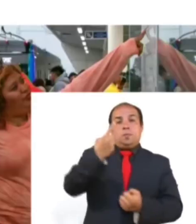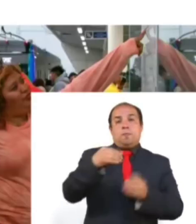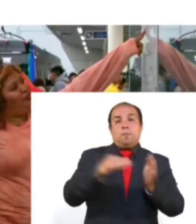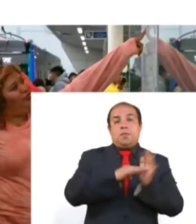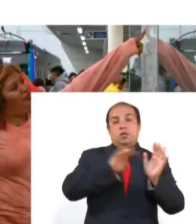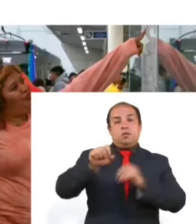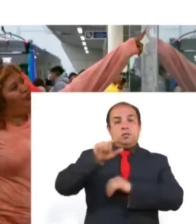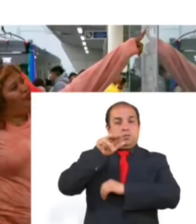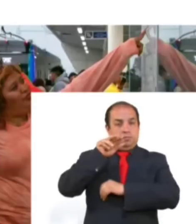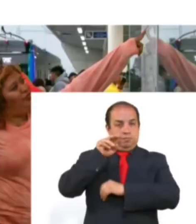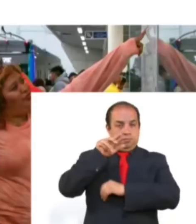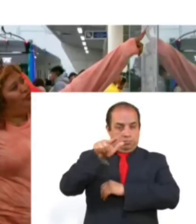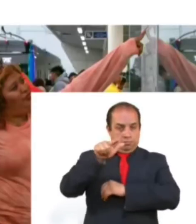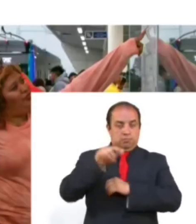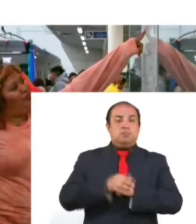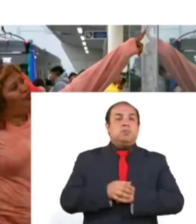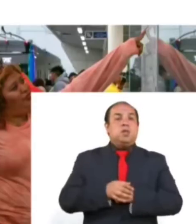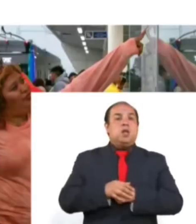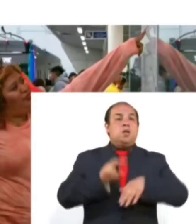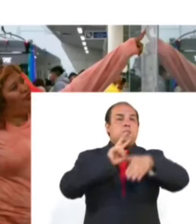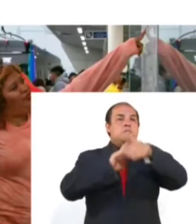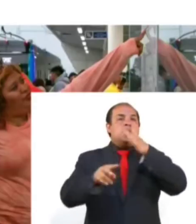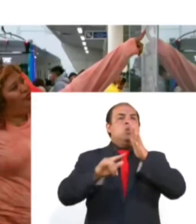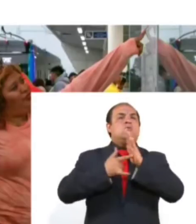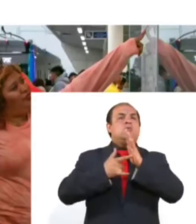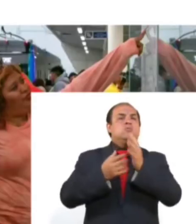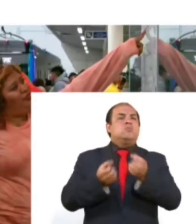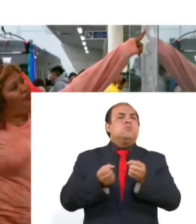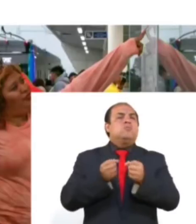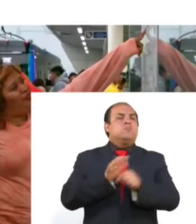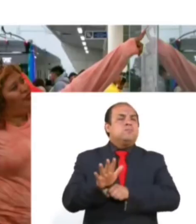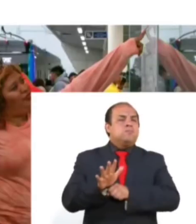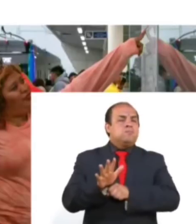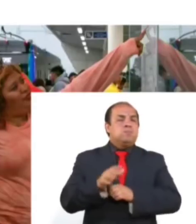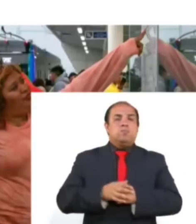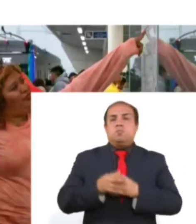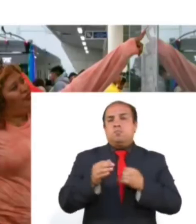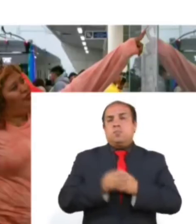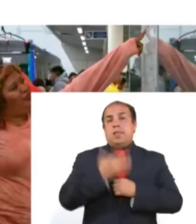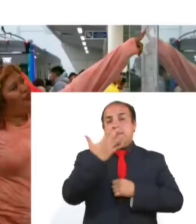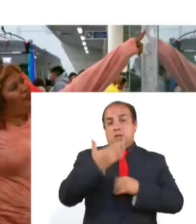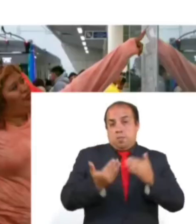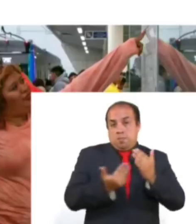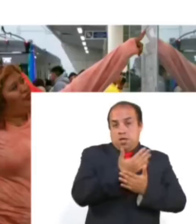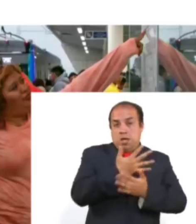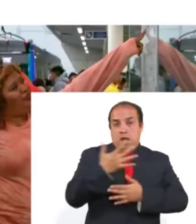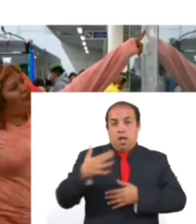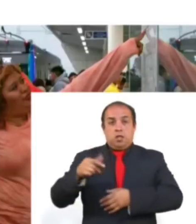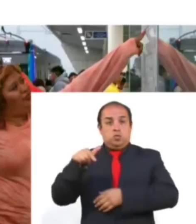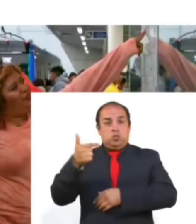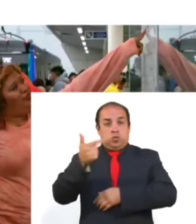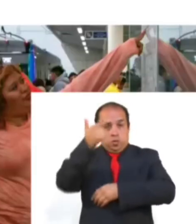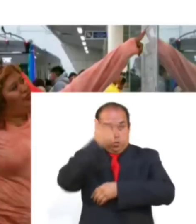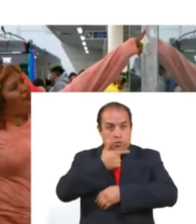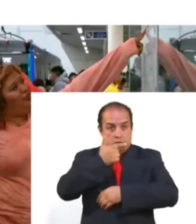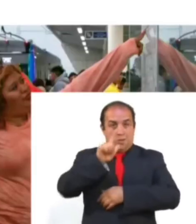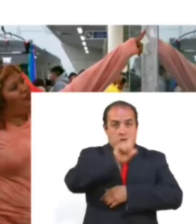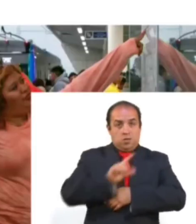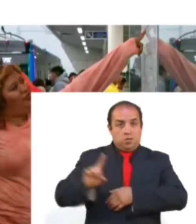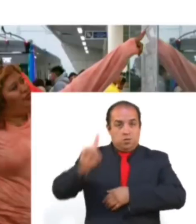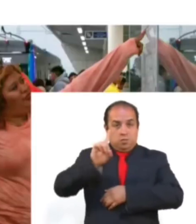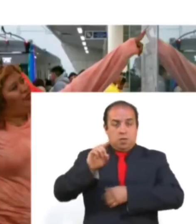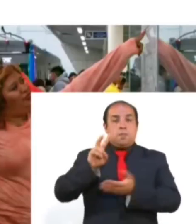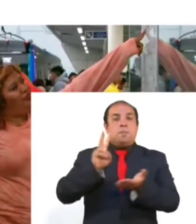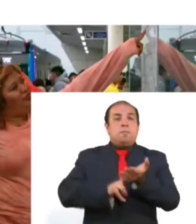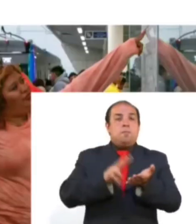elevado tiene un horario de operación como el resto casi todos nuestros servicios de transporte de 5 de la mañana a dos de la noche de lunes a domingo con un